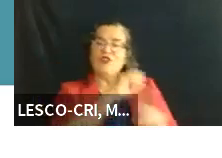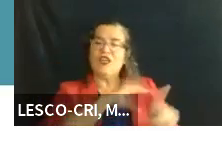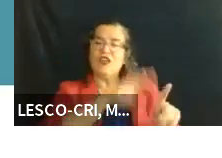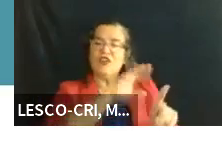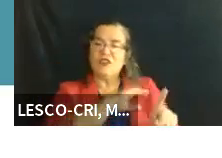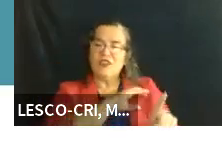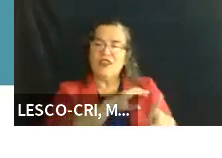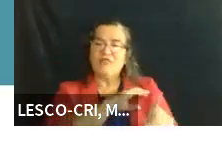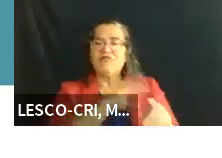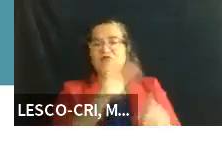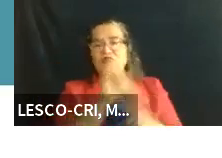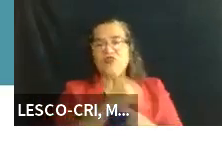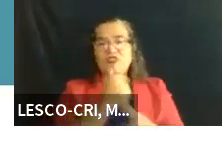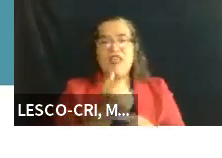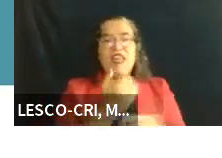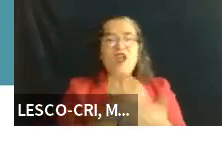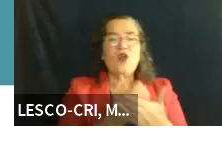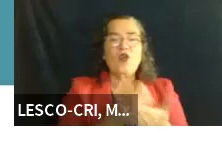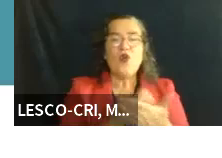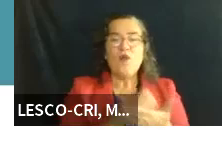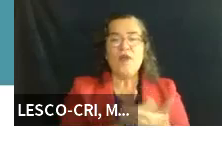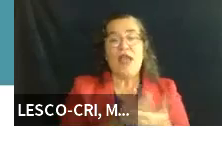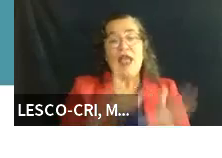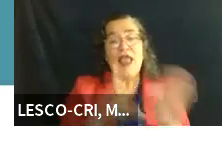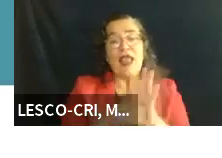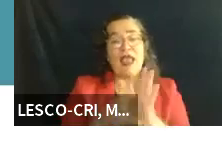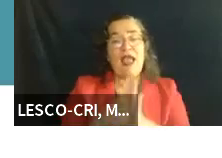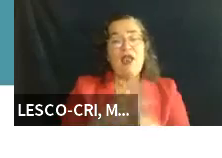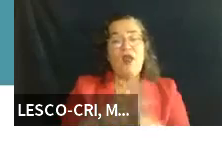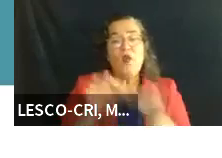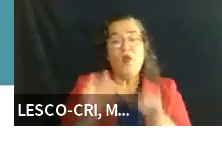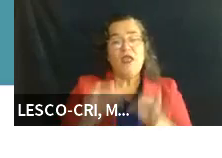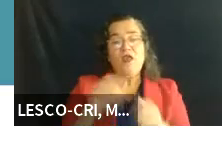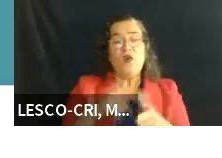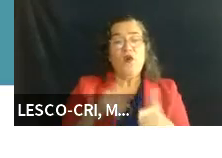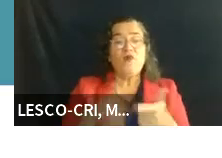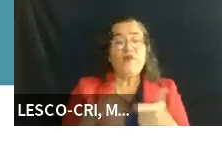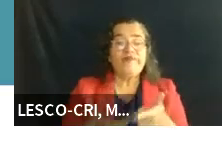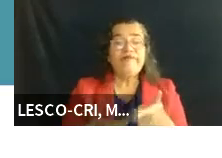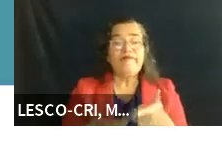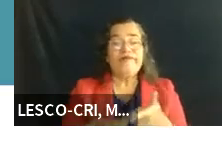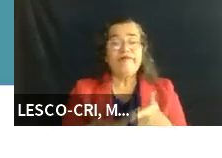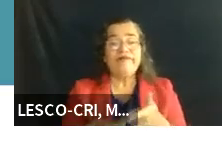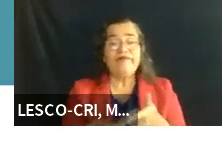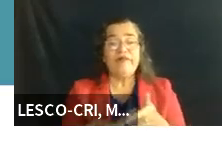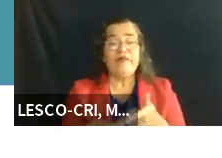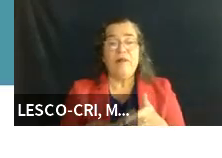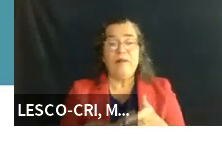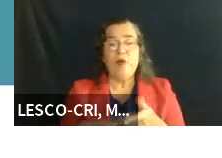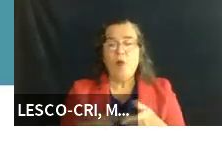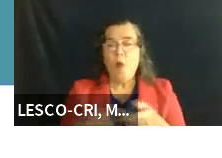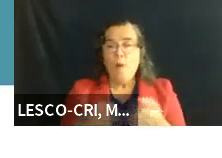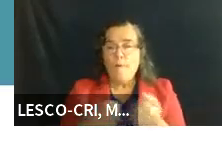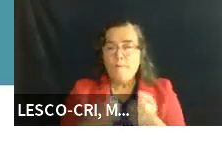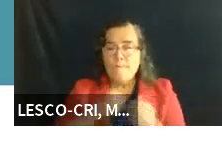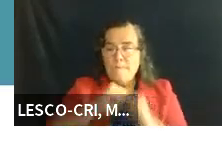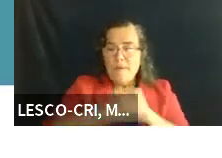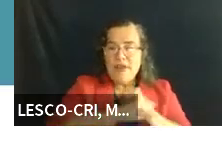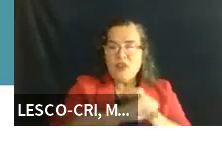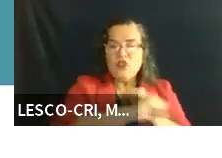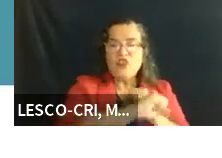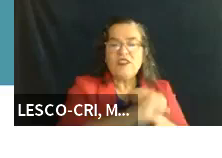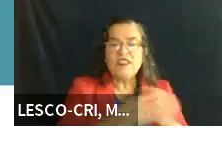económica, financiera y legal, o ejercer el patrocinio y la representación jurídica con base en la comprensión de un sistema jurídico